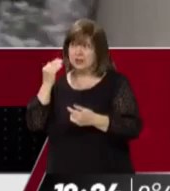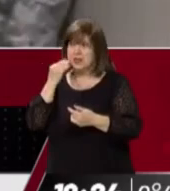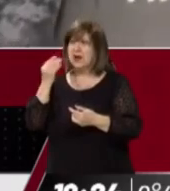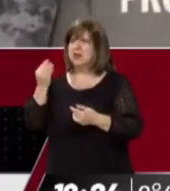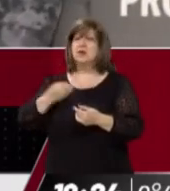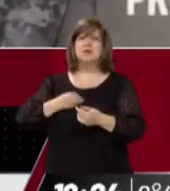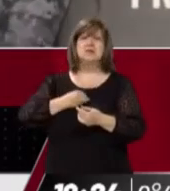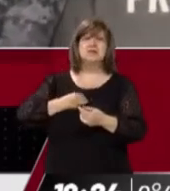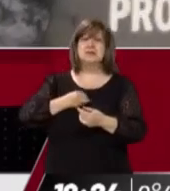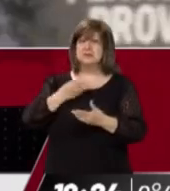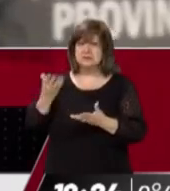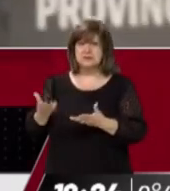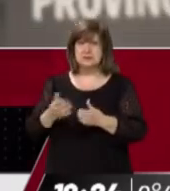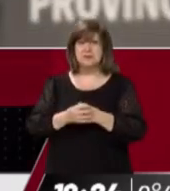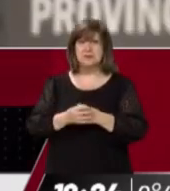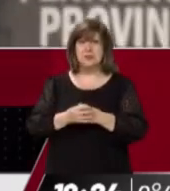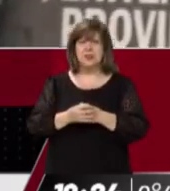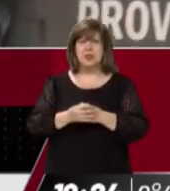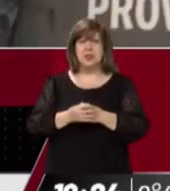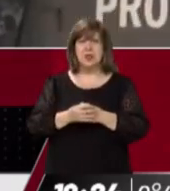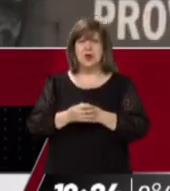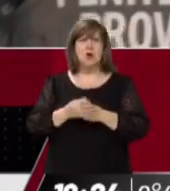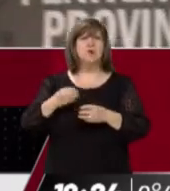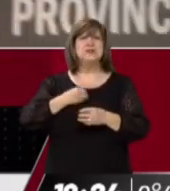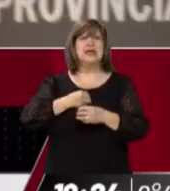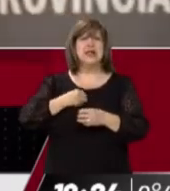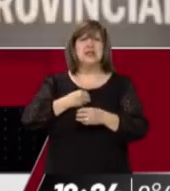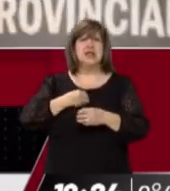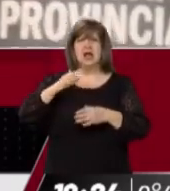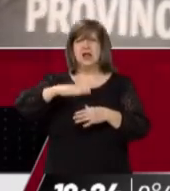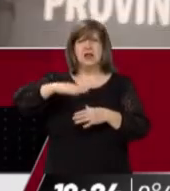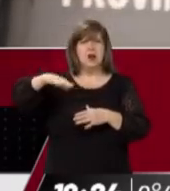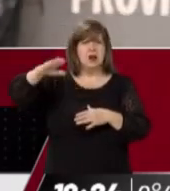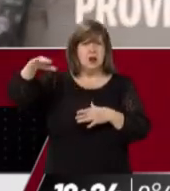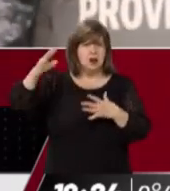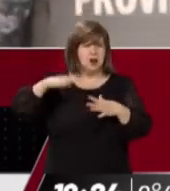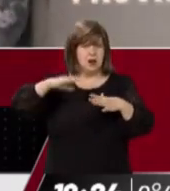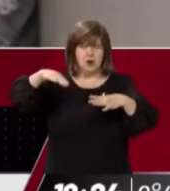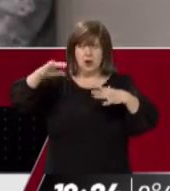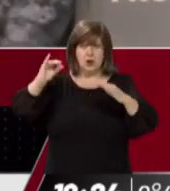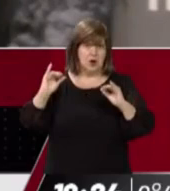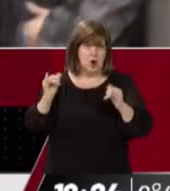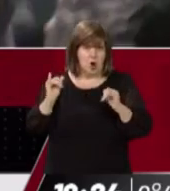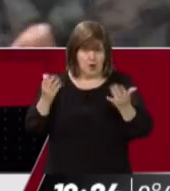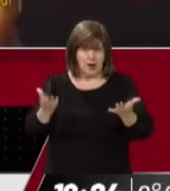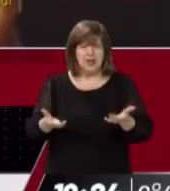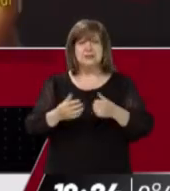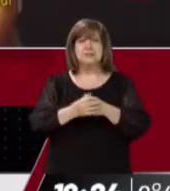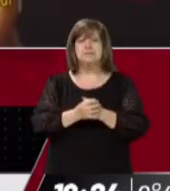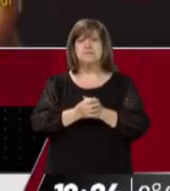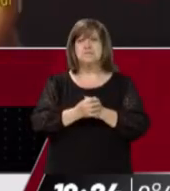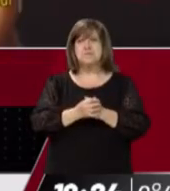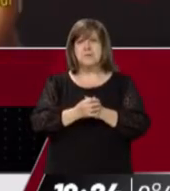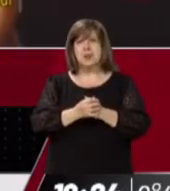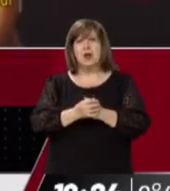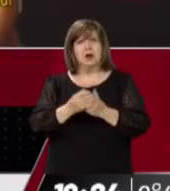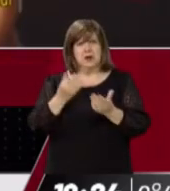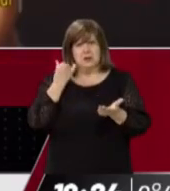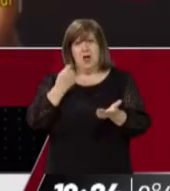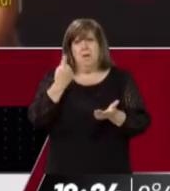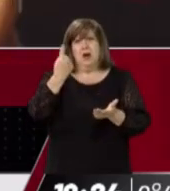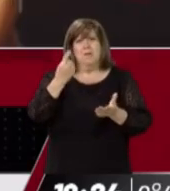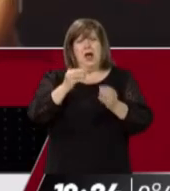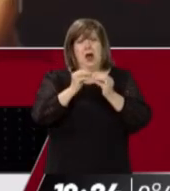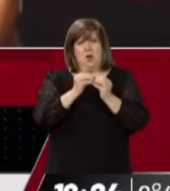en el primer juicio hubo tanta evidencia es más uno de los acusados